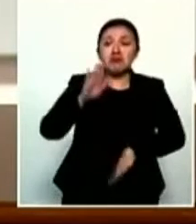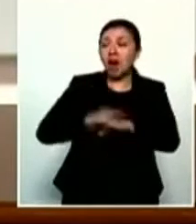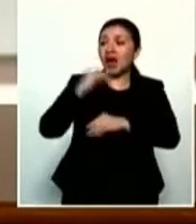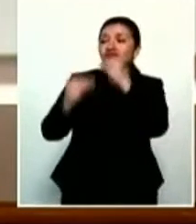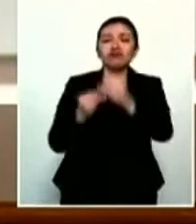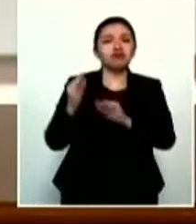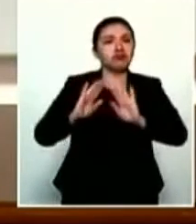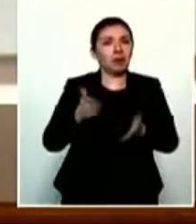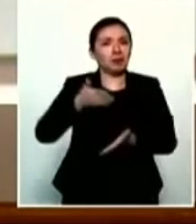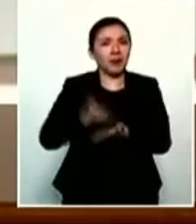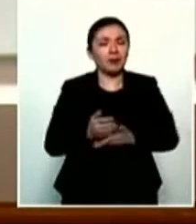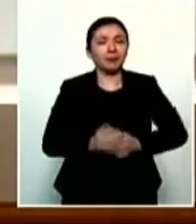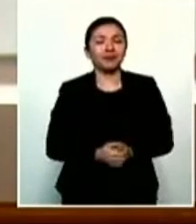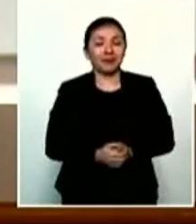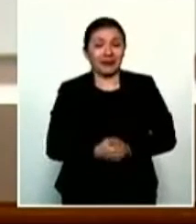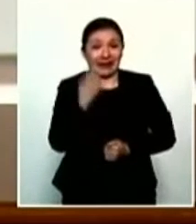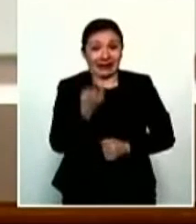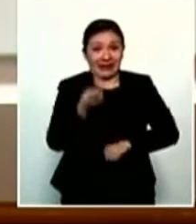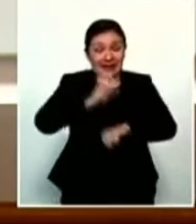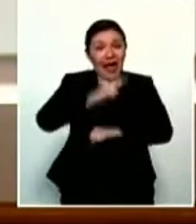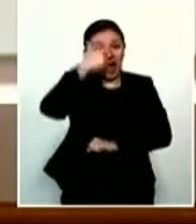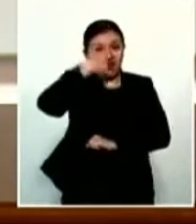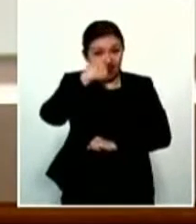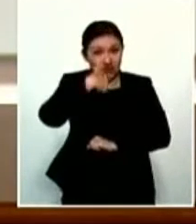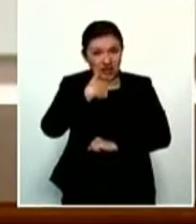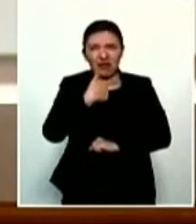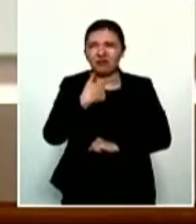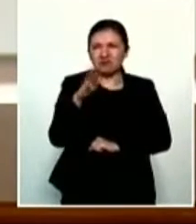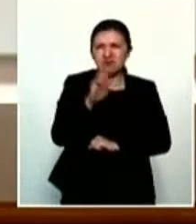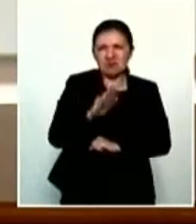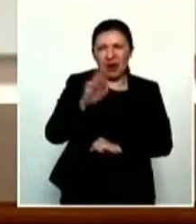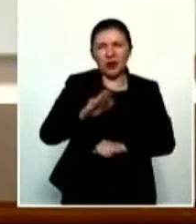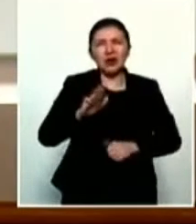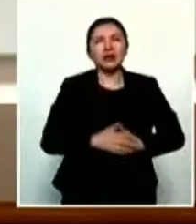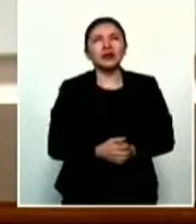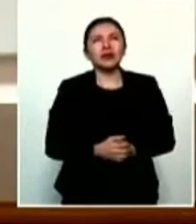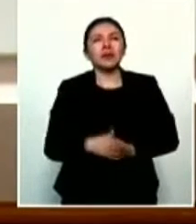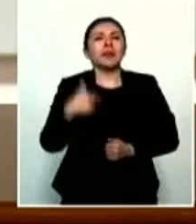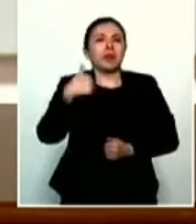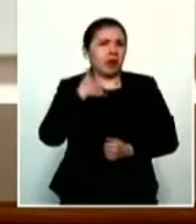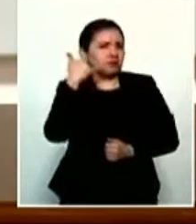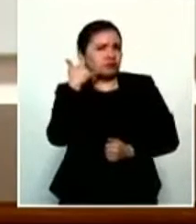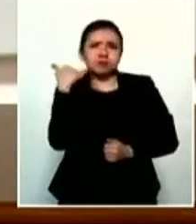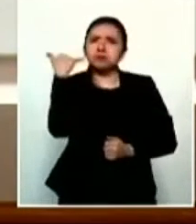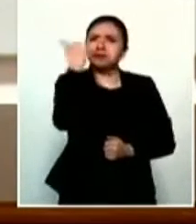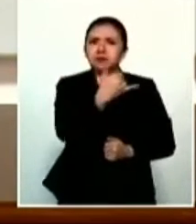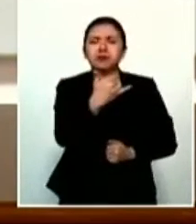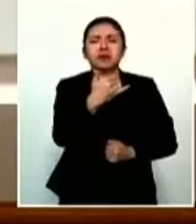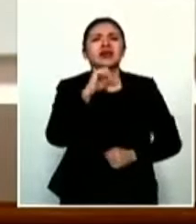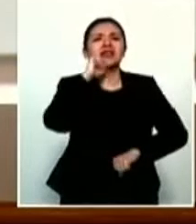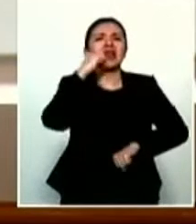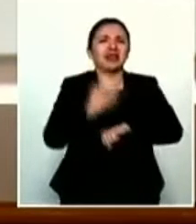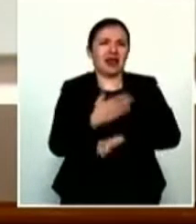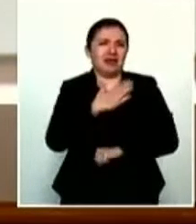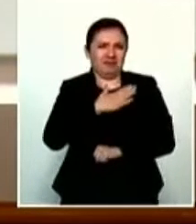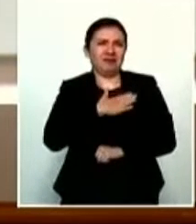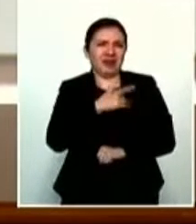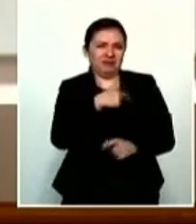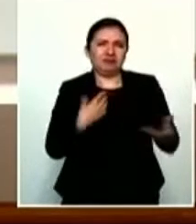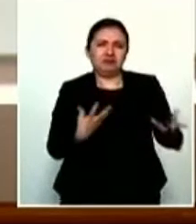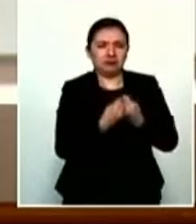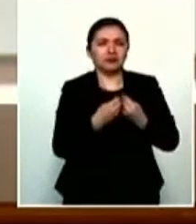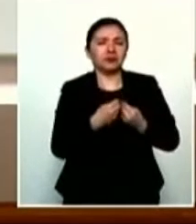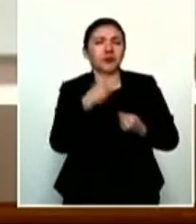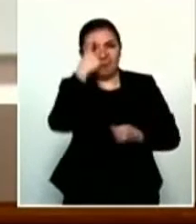plática. Ese día en la noche, era un miércoles, llamé a mi secretaria particular